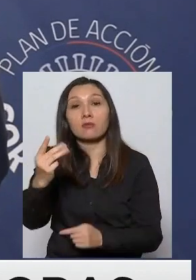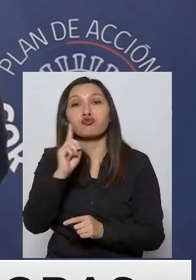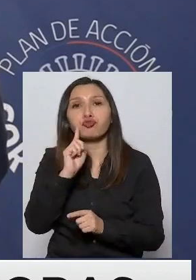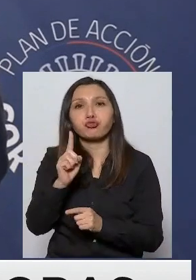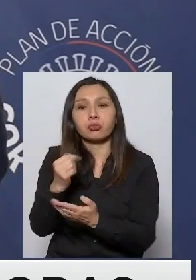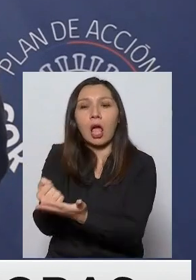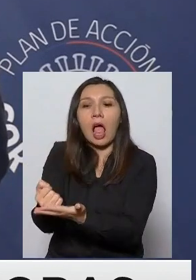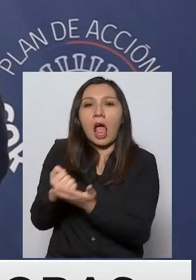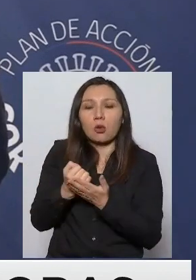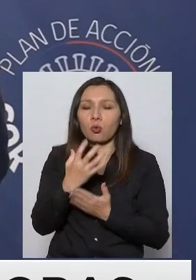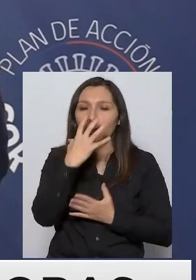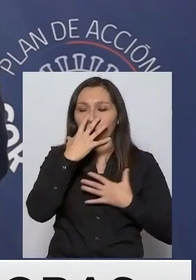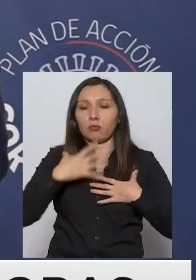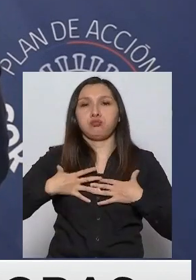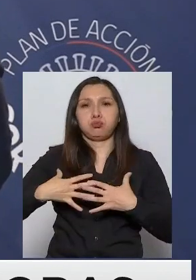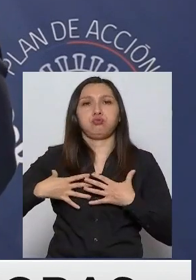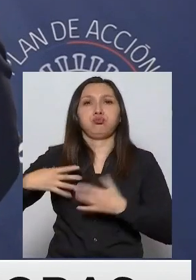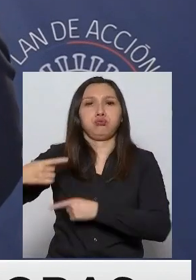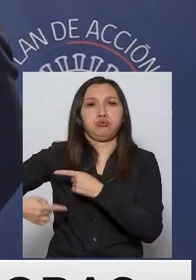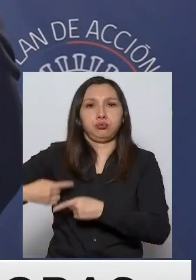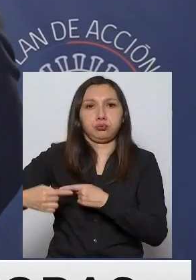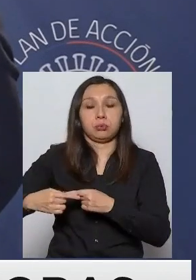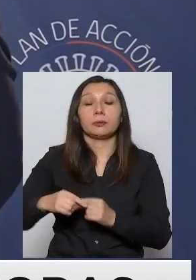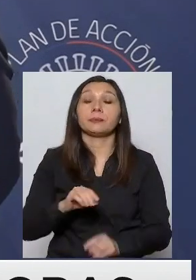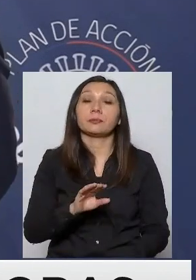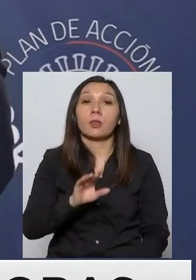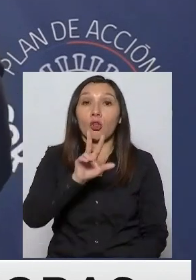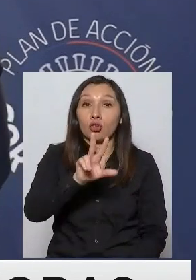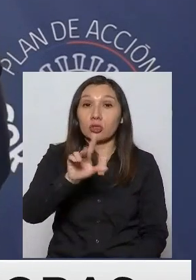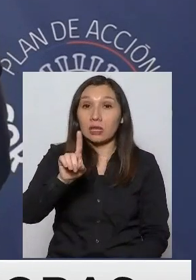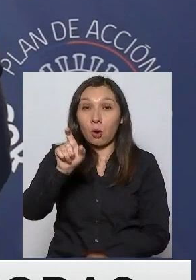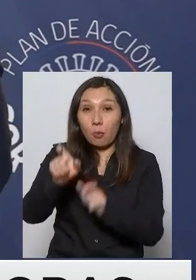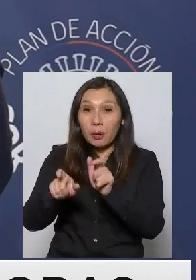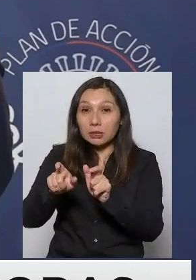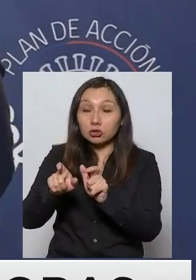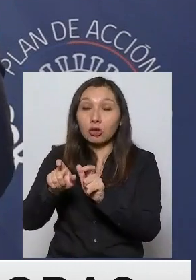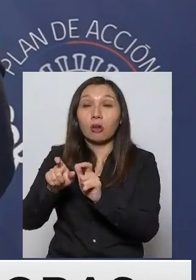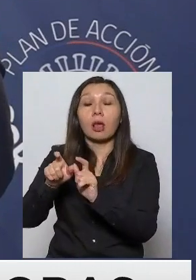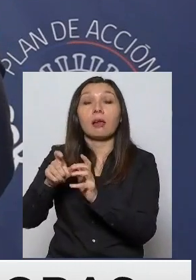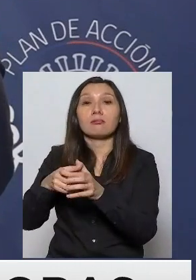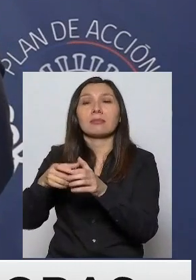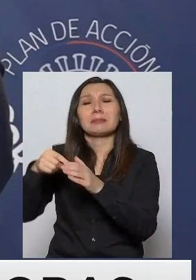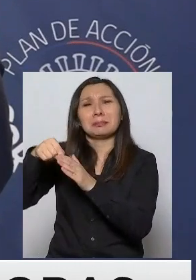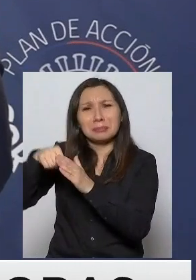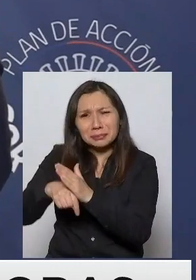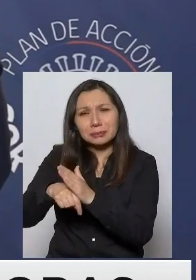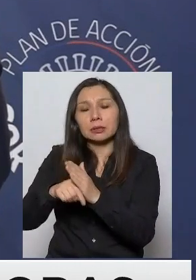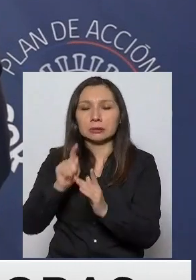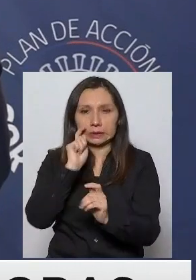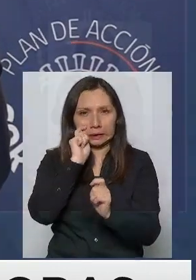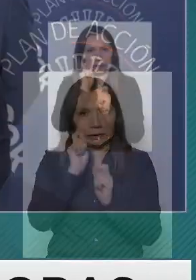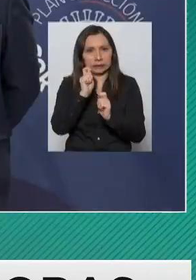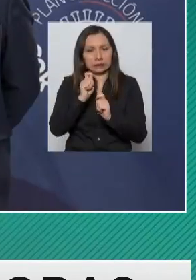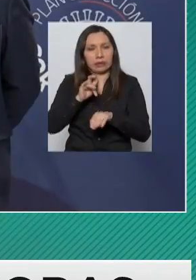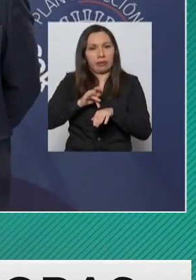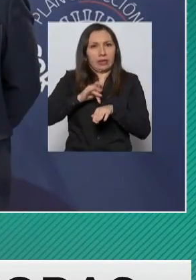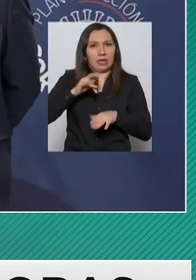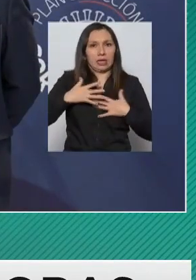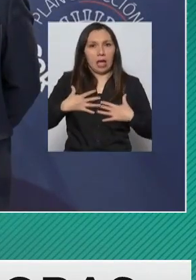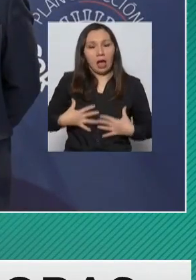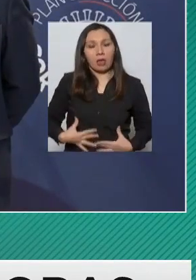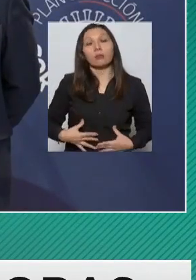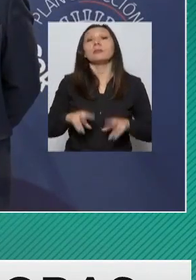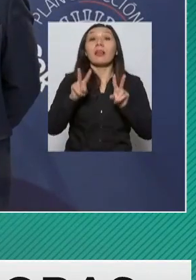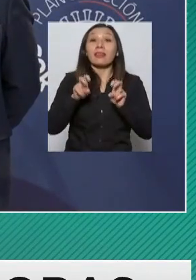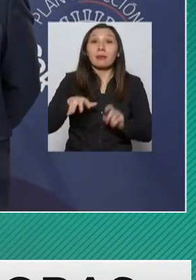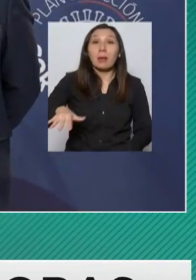ventilación mecánica y 81 de ellos se encuentran críticos en cuanto a